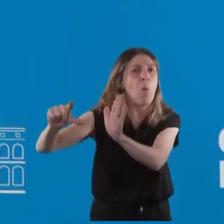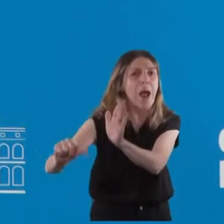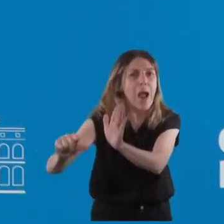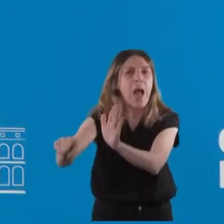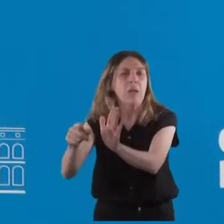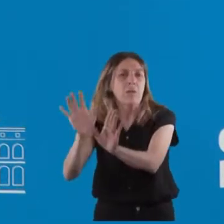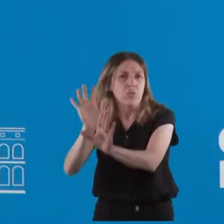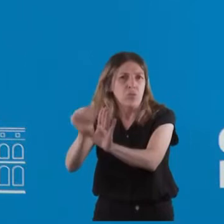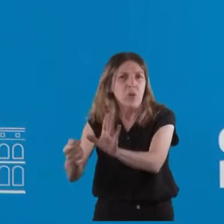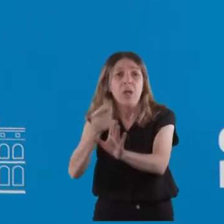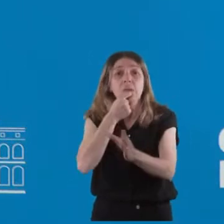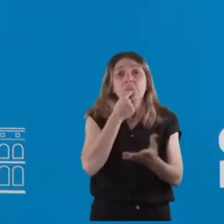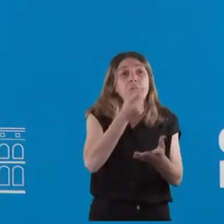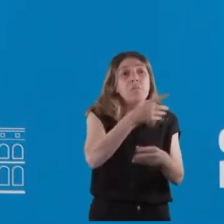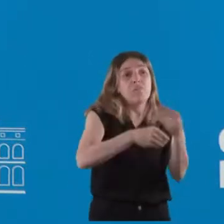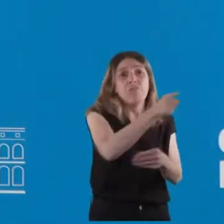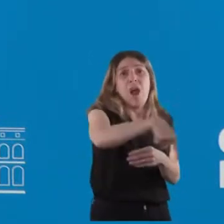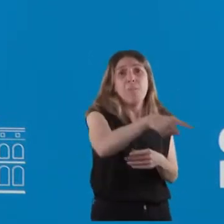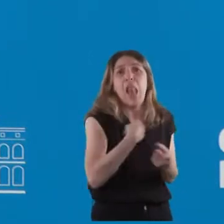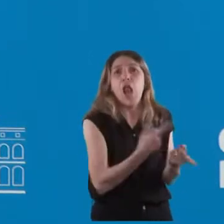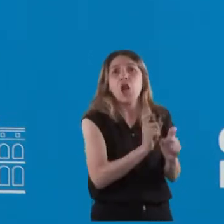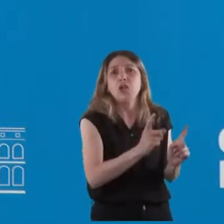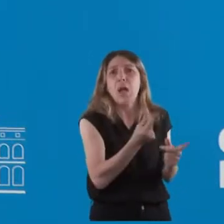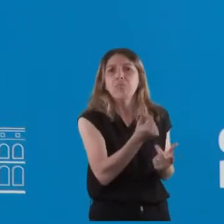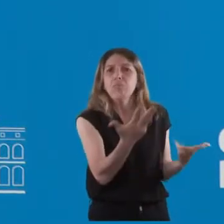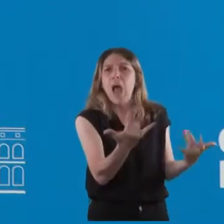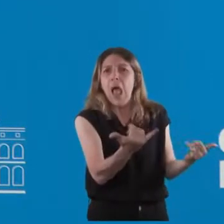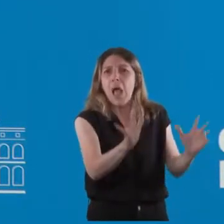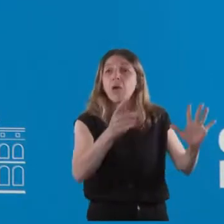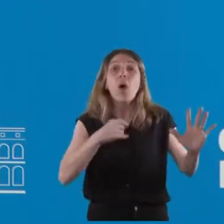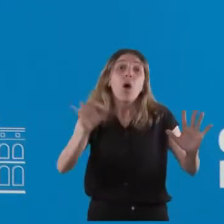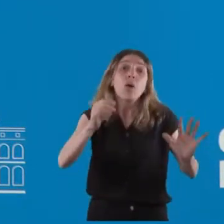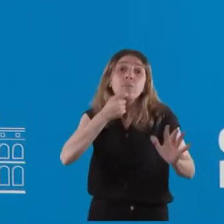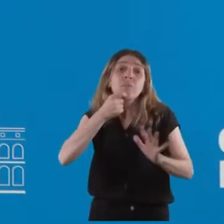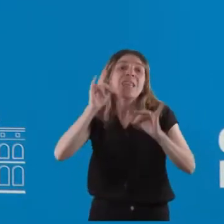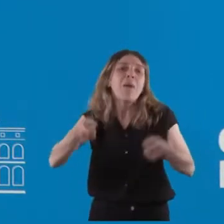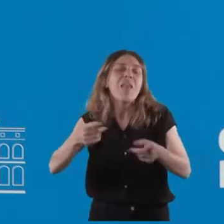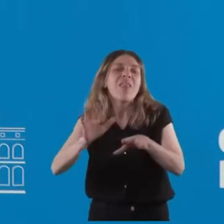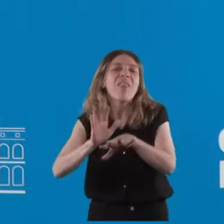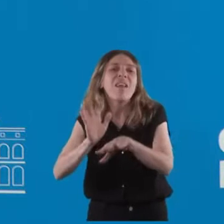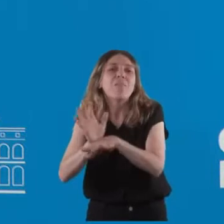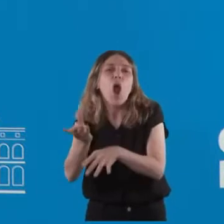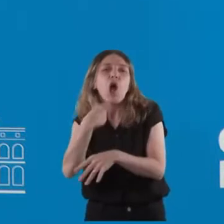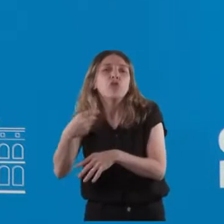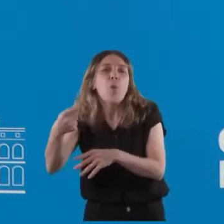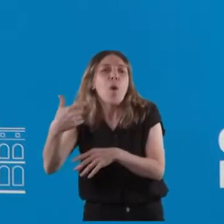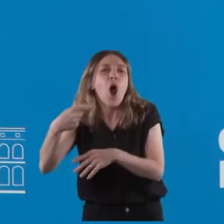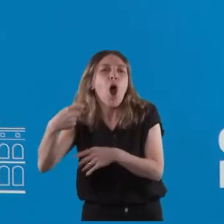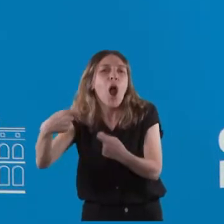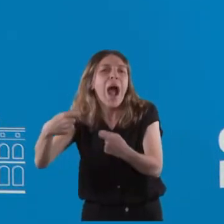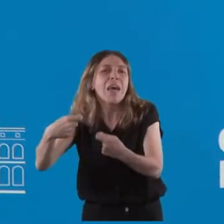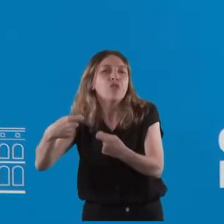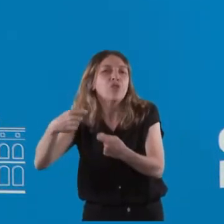en aquellas familias en aquellos usuarios que al margen de cuánto consuman tienen un ingreso o una capacidad